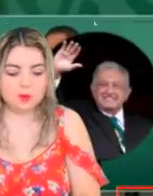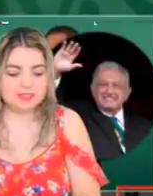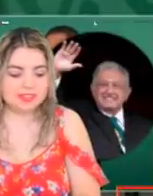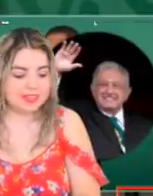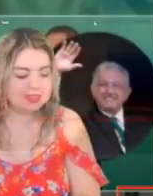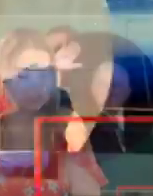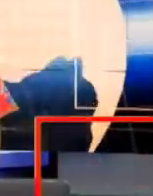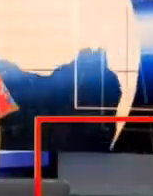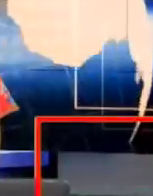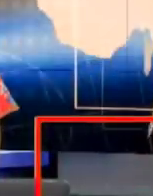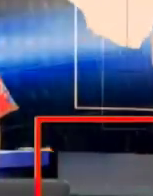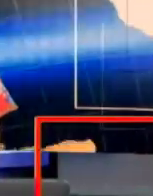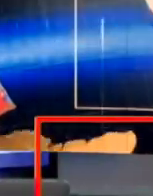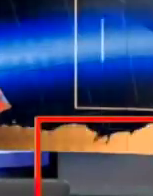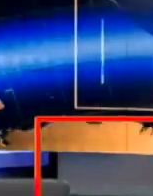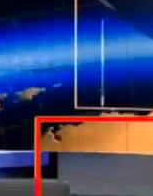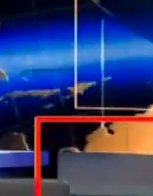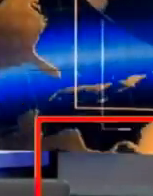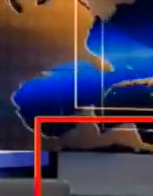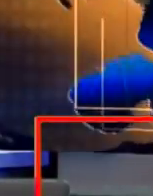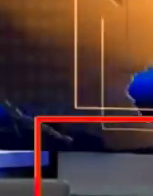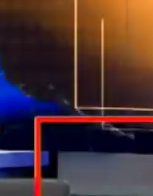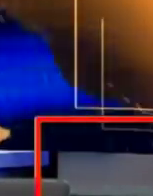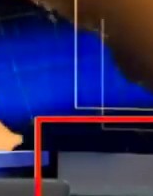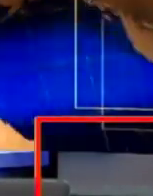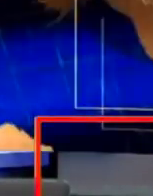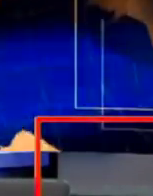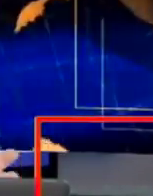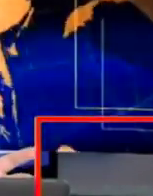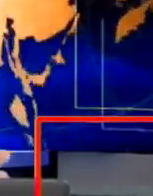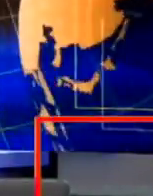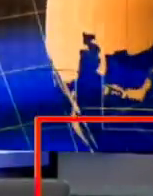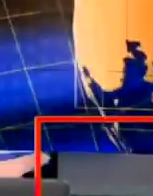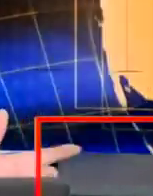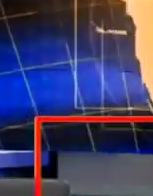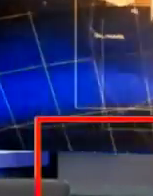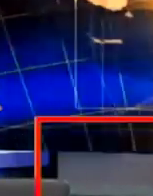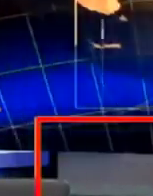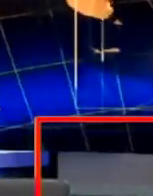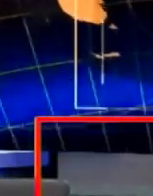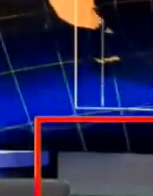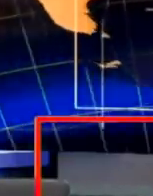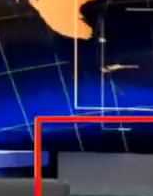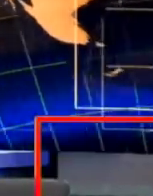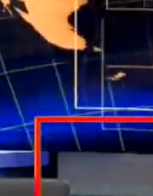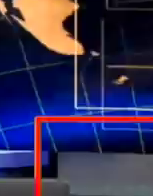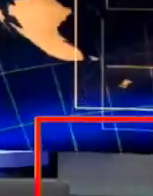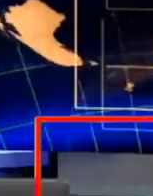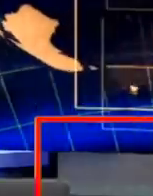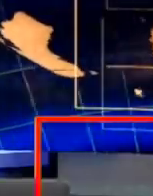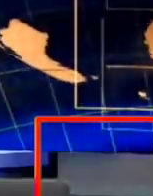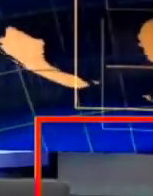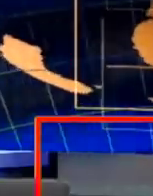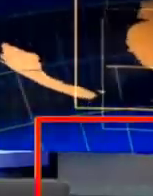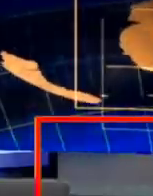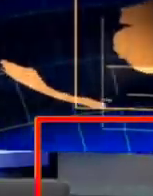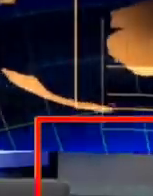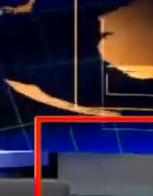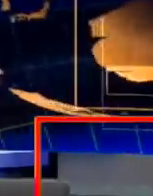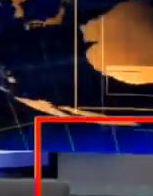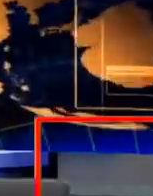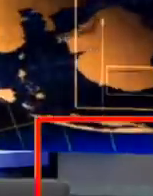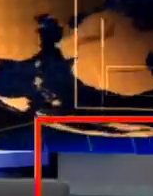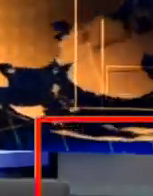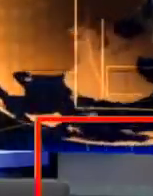Bueno, pues ahí está, este es el fuerte mensaje que le llevaron el día al presidente López Obrador en conferencia